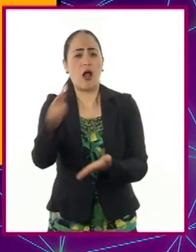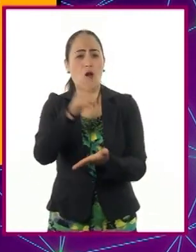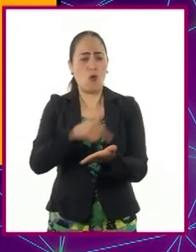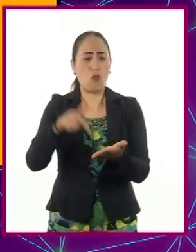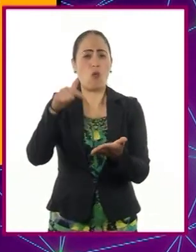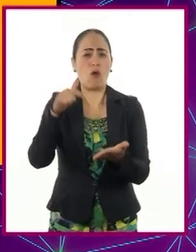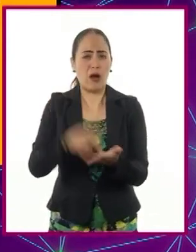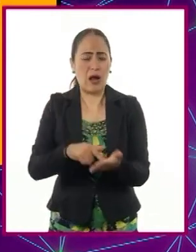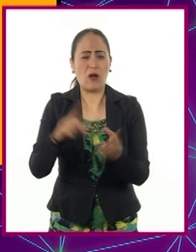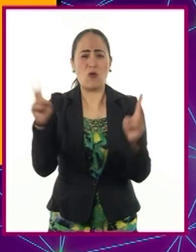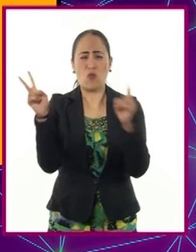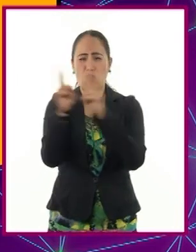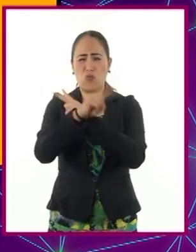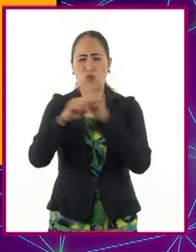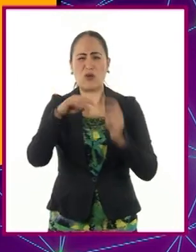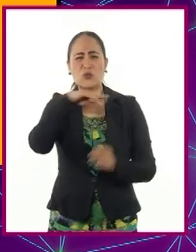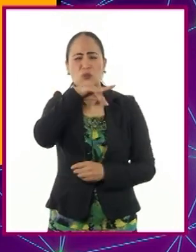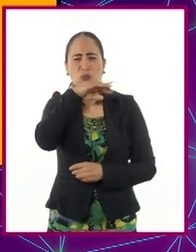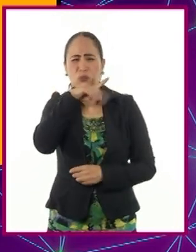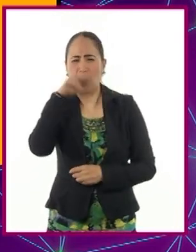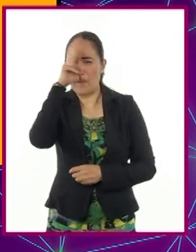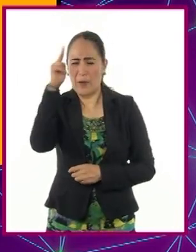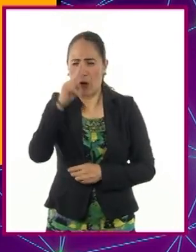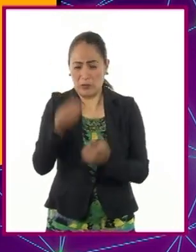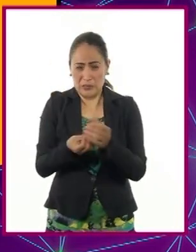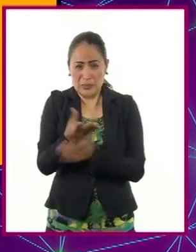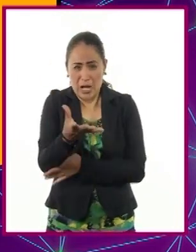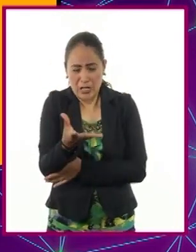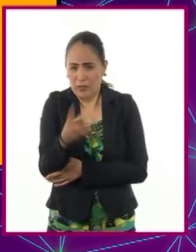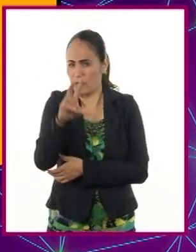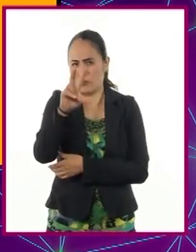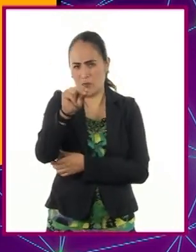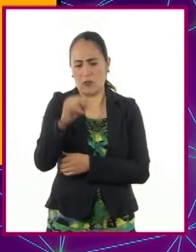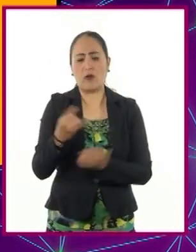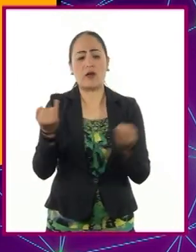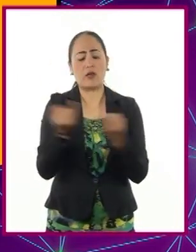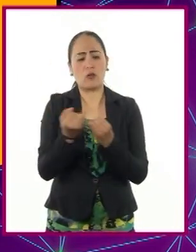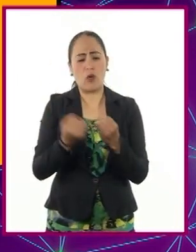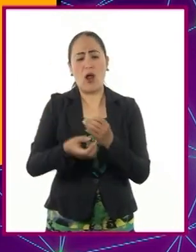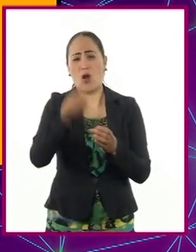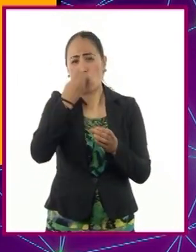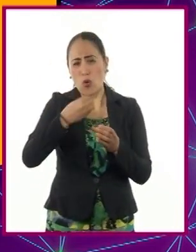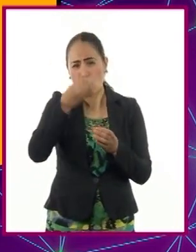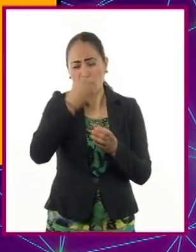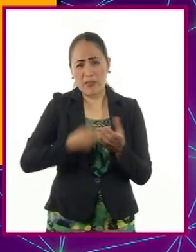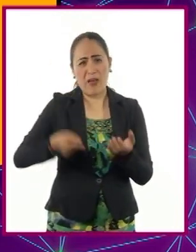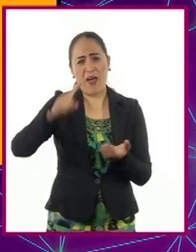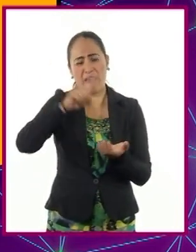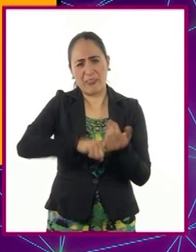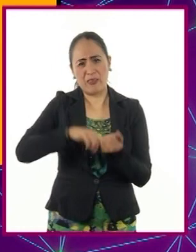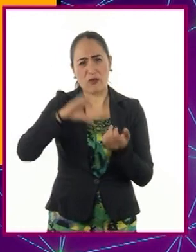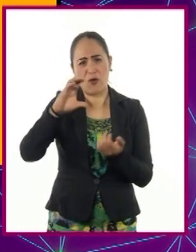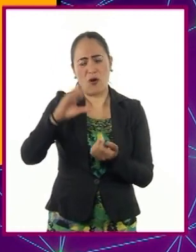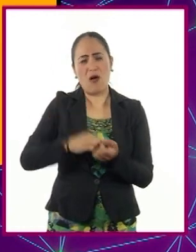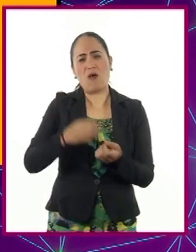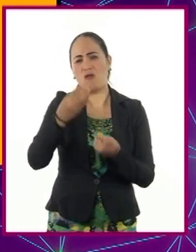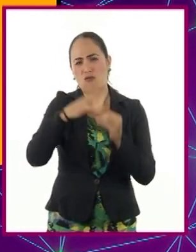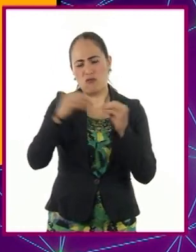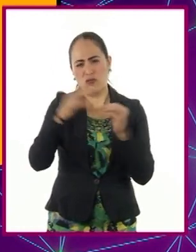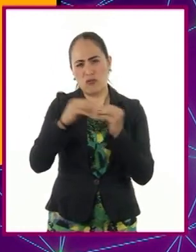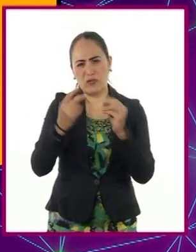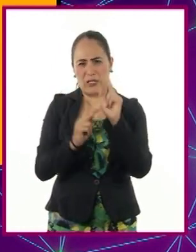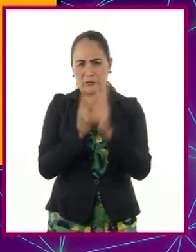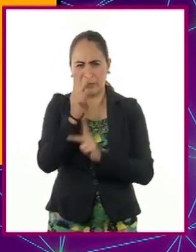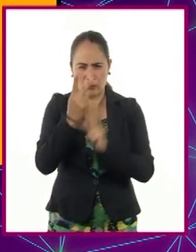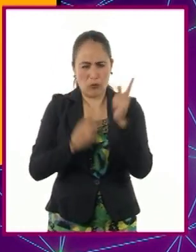cuando la calidad del aire es mala, así como consumir alimentos con altos contenidos en antioxidantes como frutas y